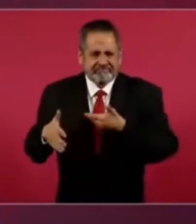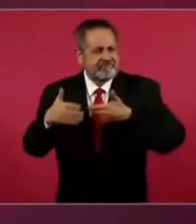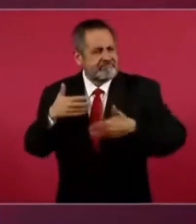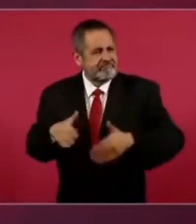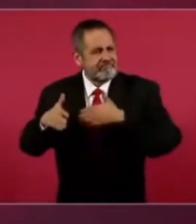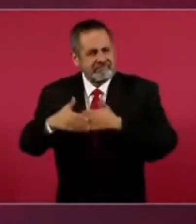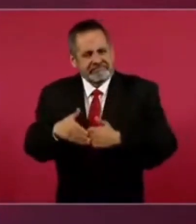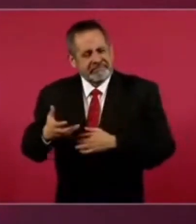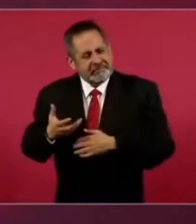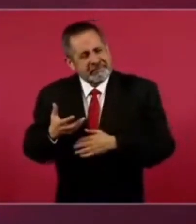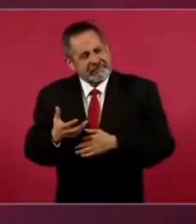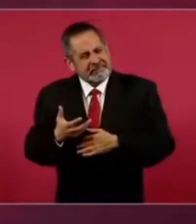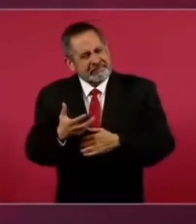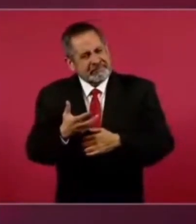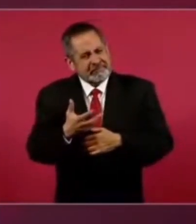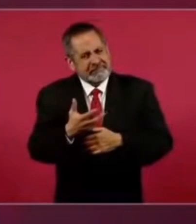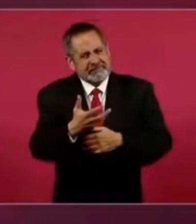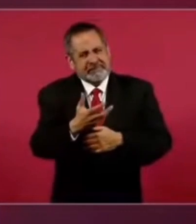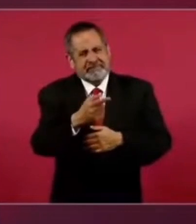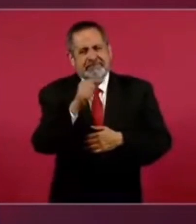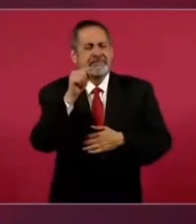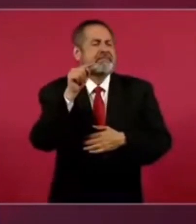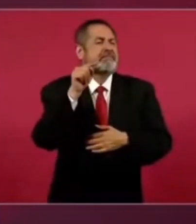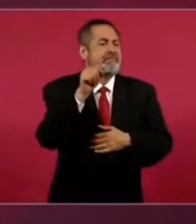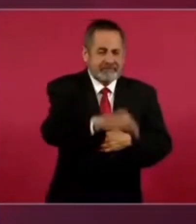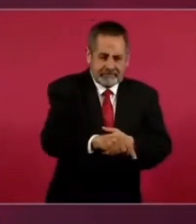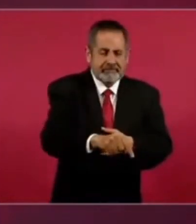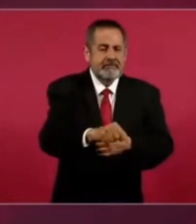vámonos, vámonos, vámonos, y a seguir caminando.